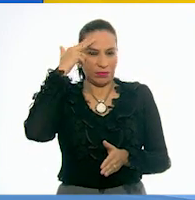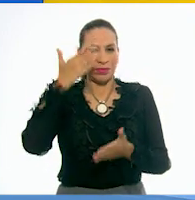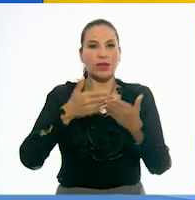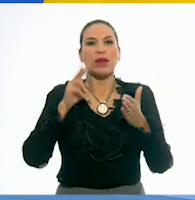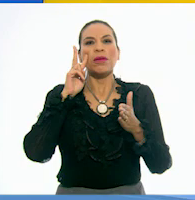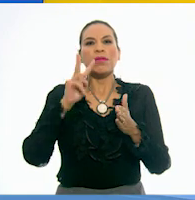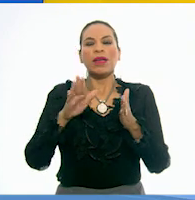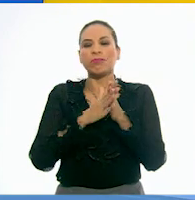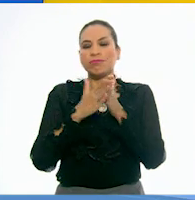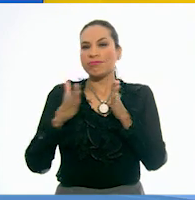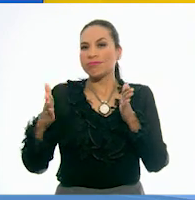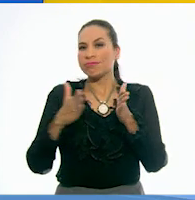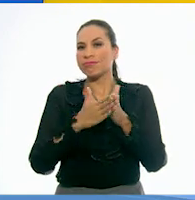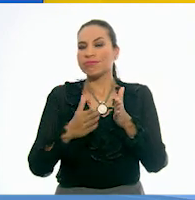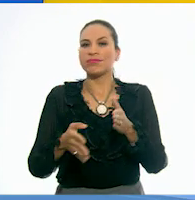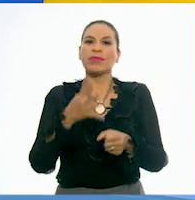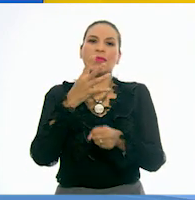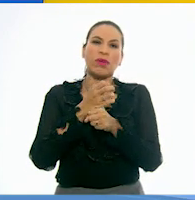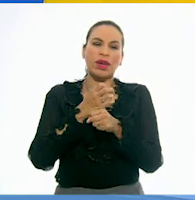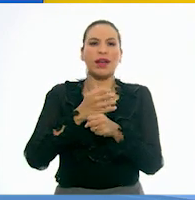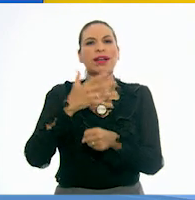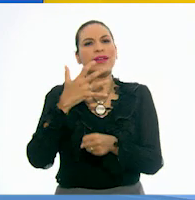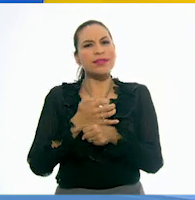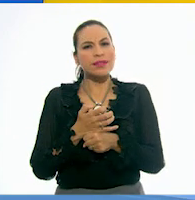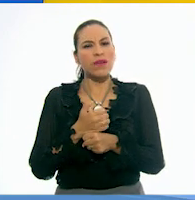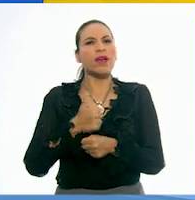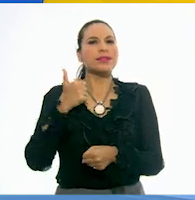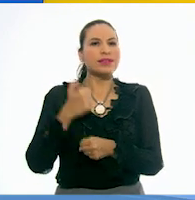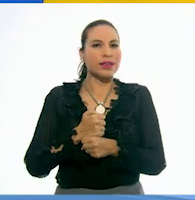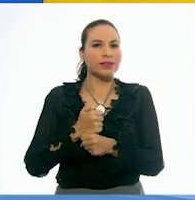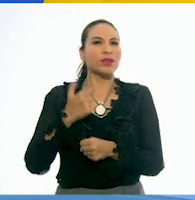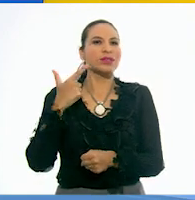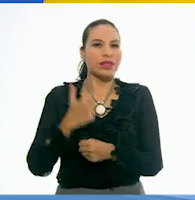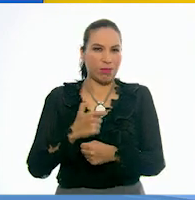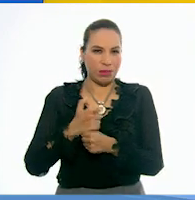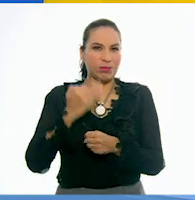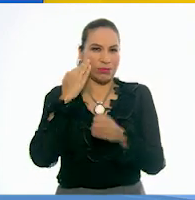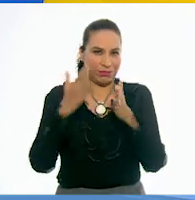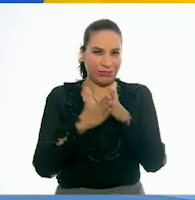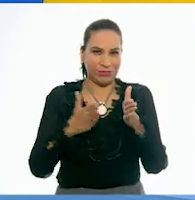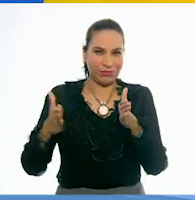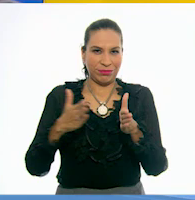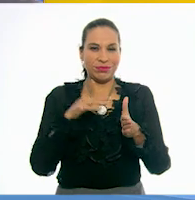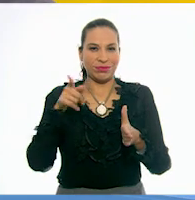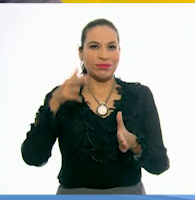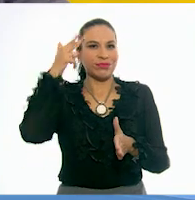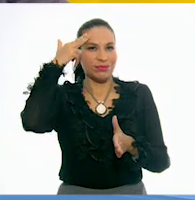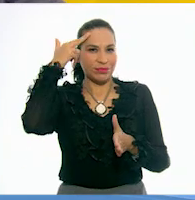nuestra línea del tiempo el cuarto, el quinto, el sexto y el séptimo periodo de Díaz.